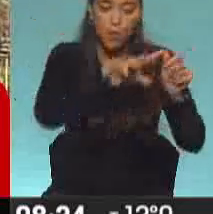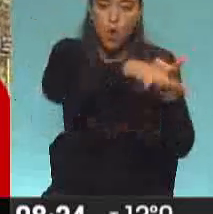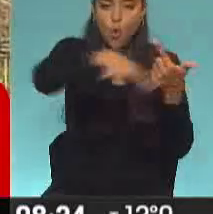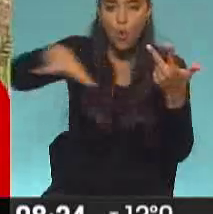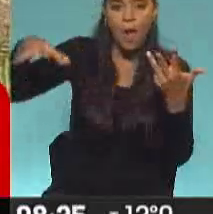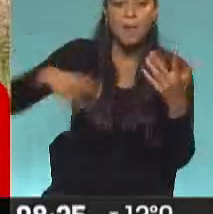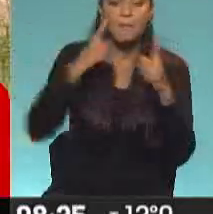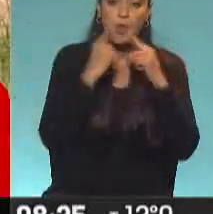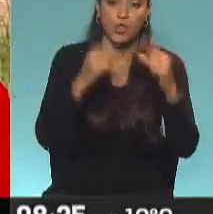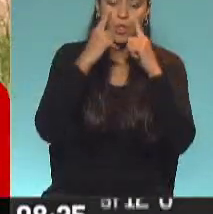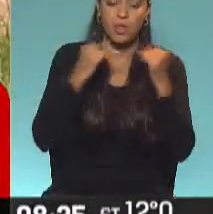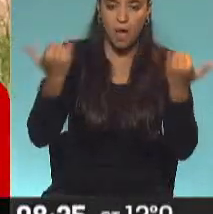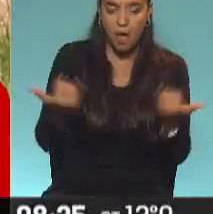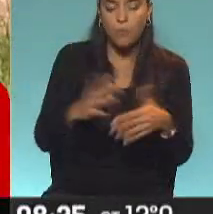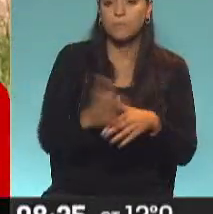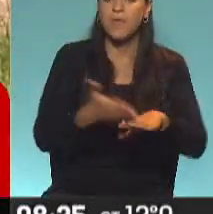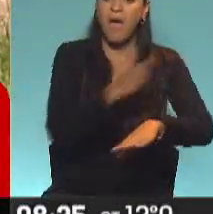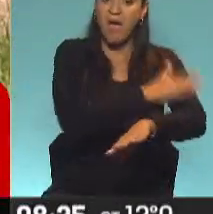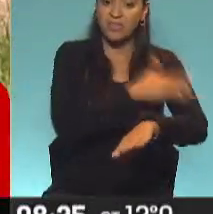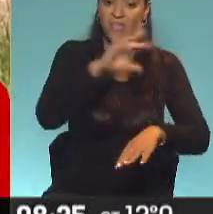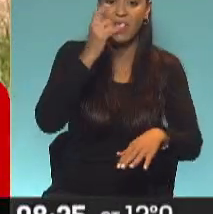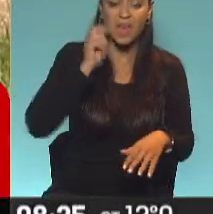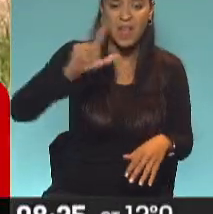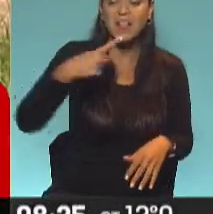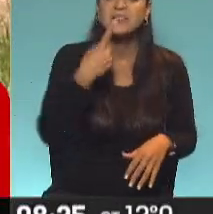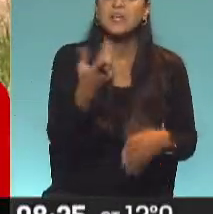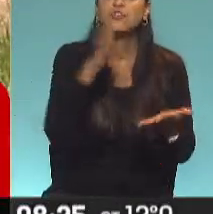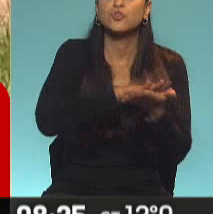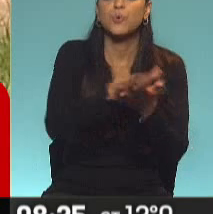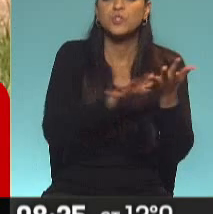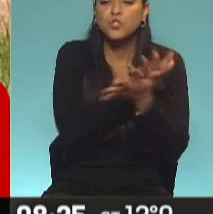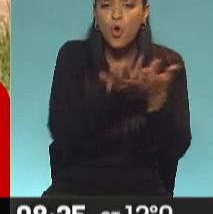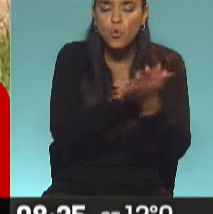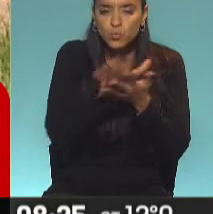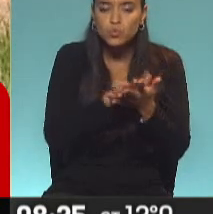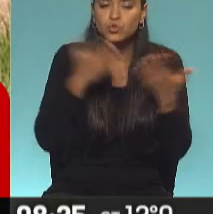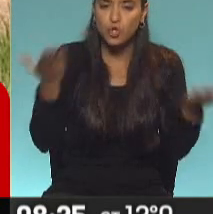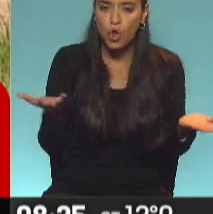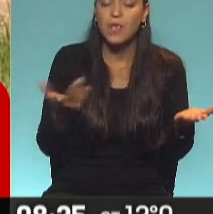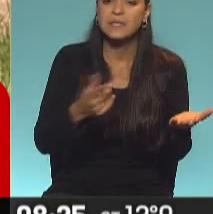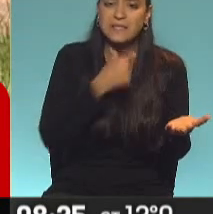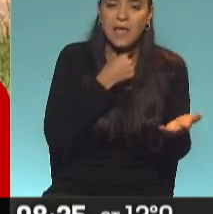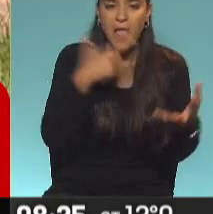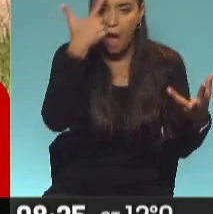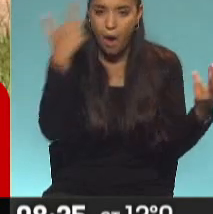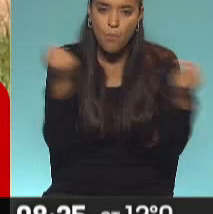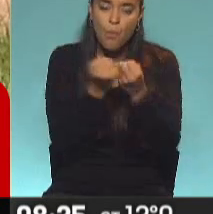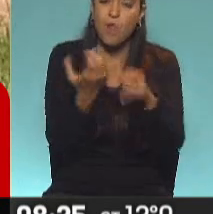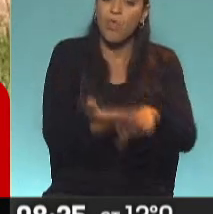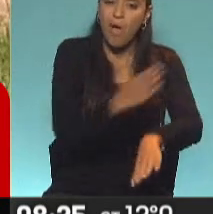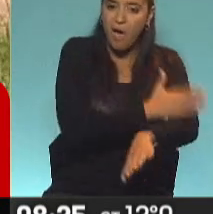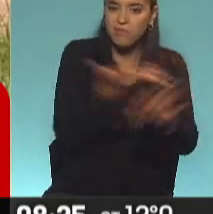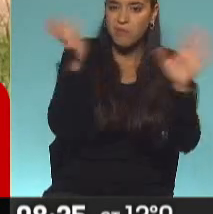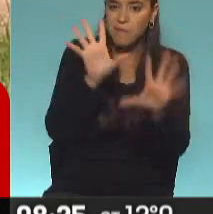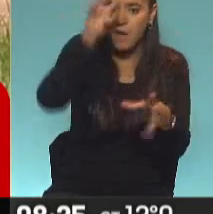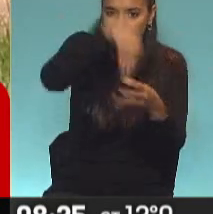estas protestas. Bueno, Daniel hablaba sobre las soluciones, en principio que se trataron de consensuar con aquellos que estaban